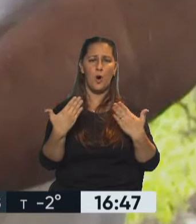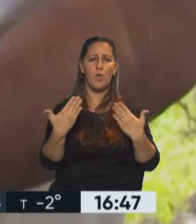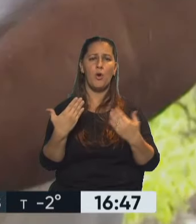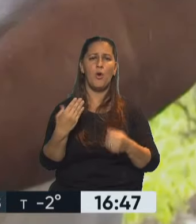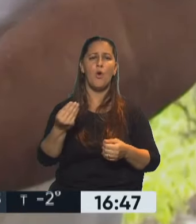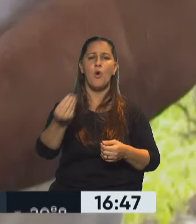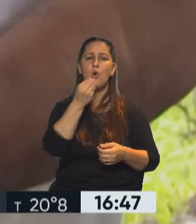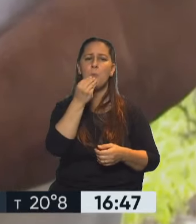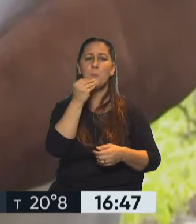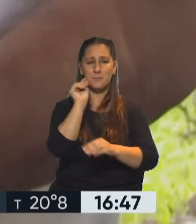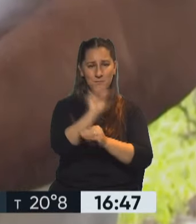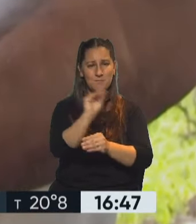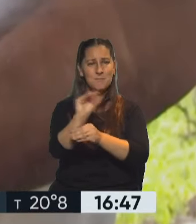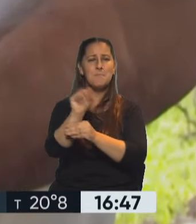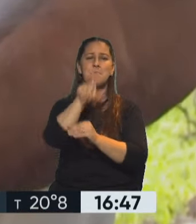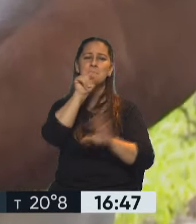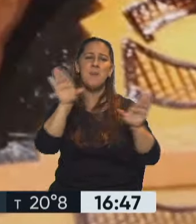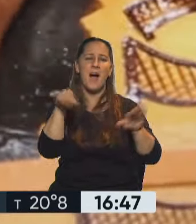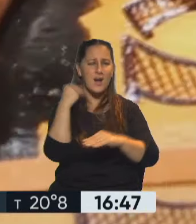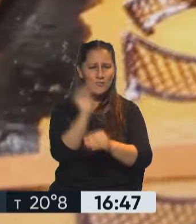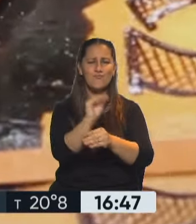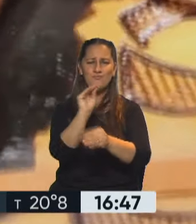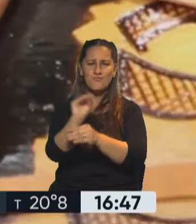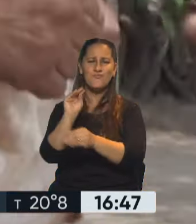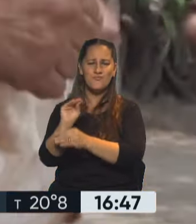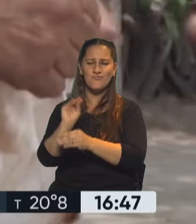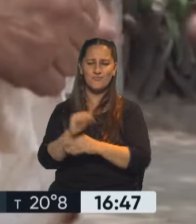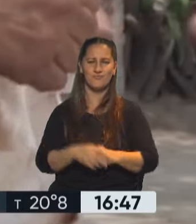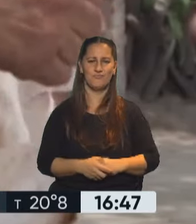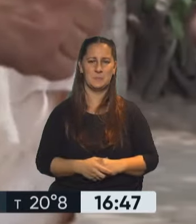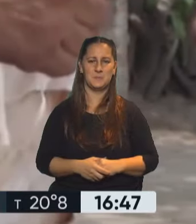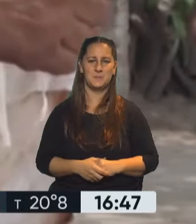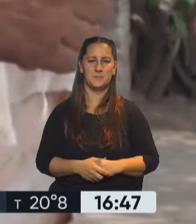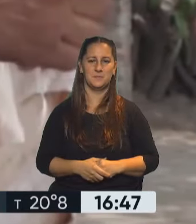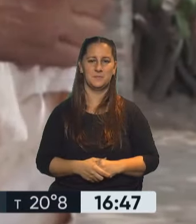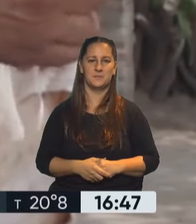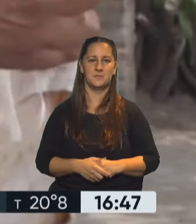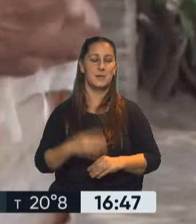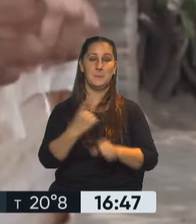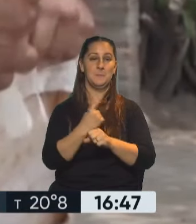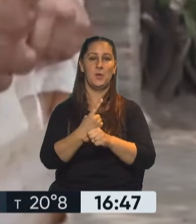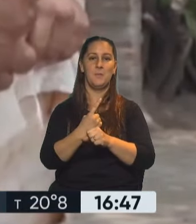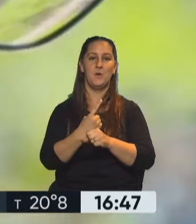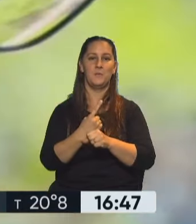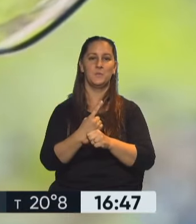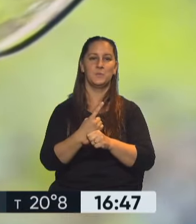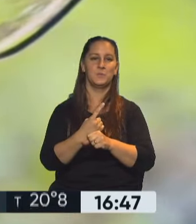más de 200 pájaros. Claro, vos sabés que no lo podemos hacer el ejercicio porque las cámaras no nos dan.